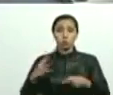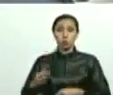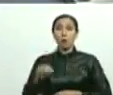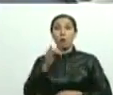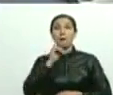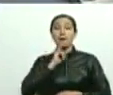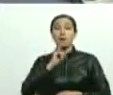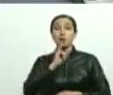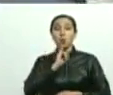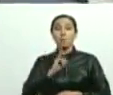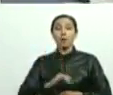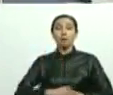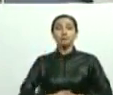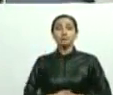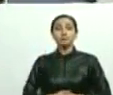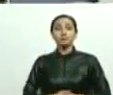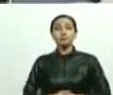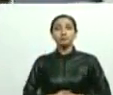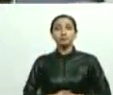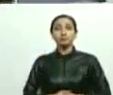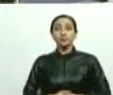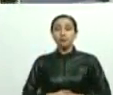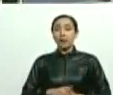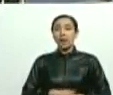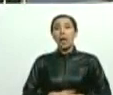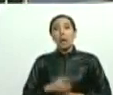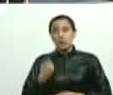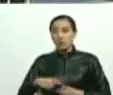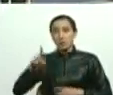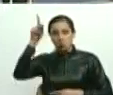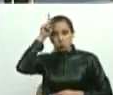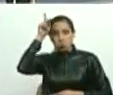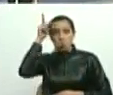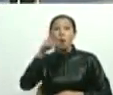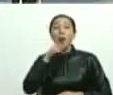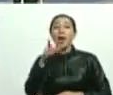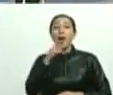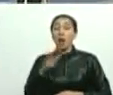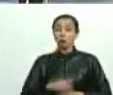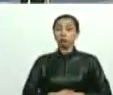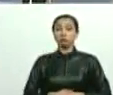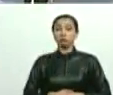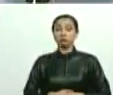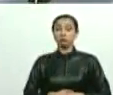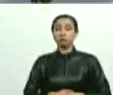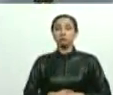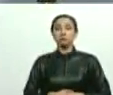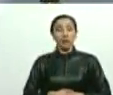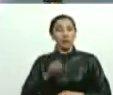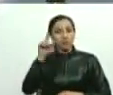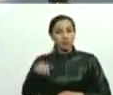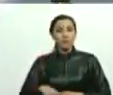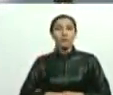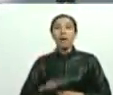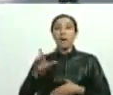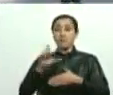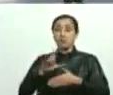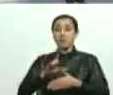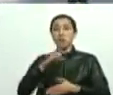Nigeria. Habla la lengua yoruba. Yo le dije que la lengua yoruba también se habla en América